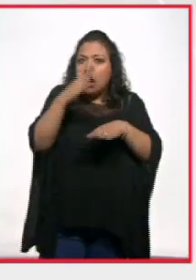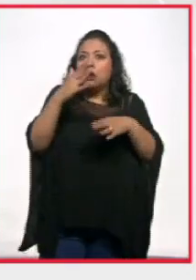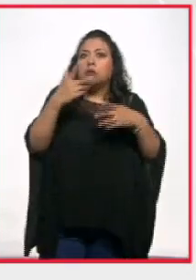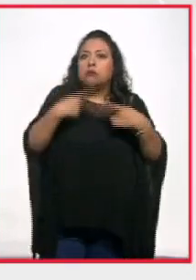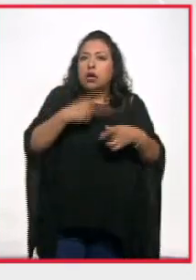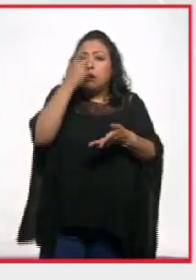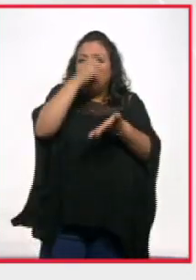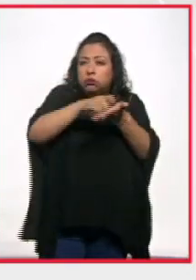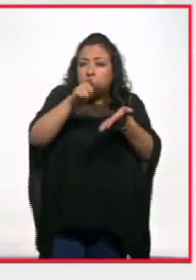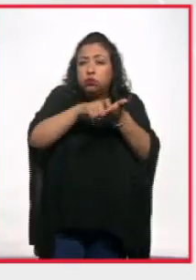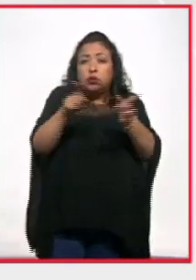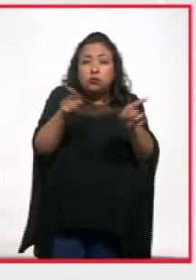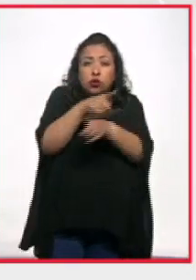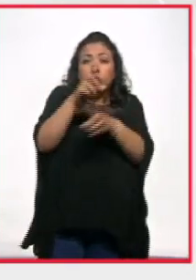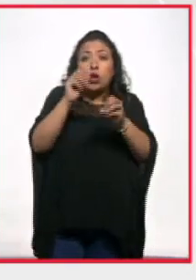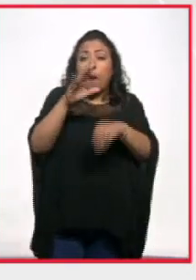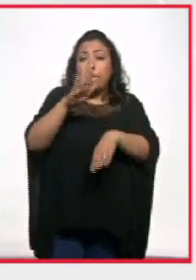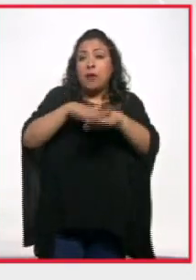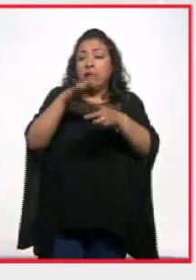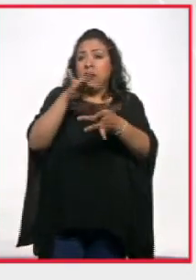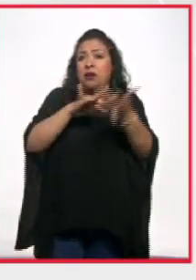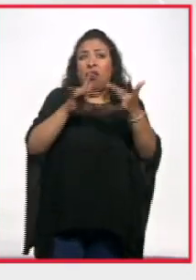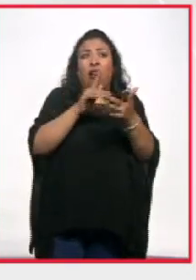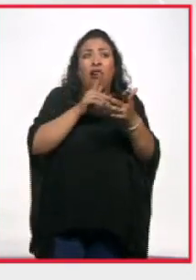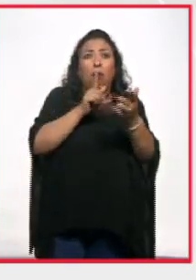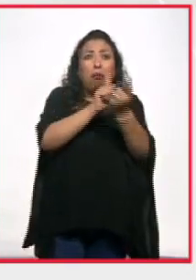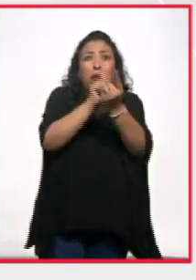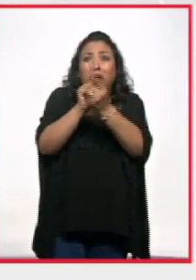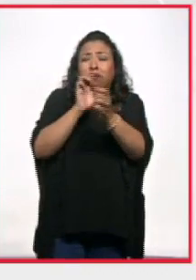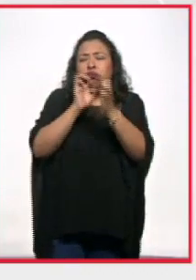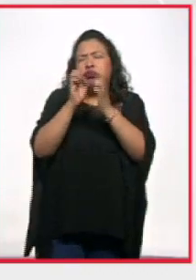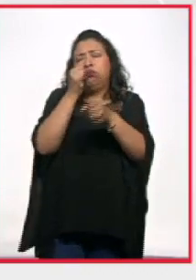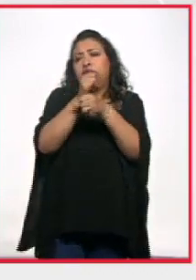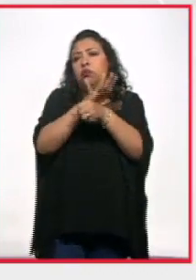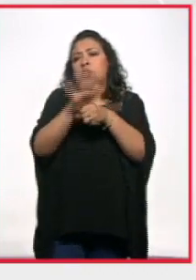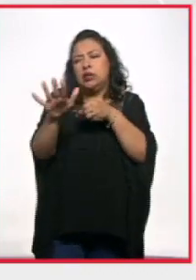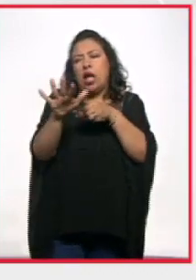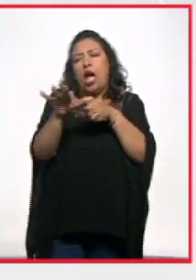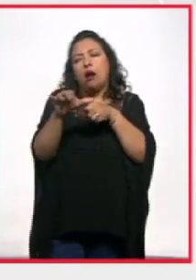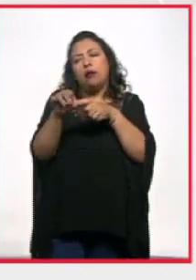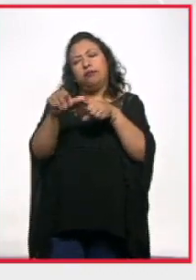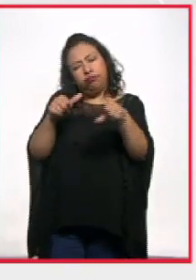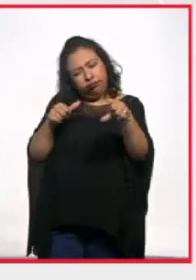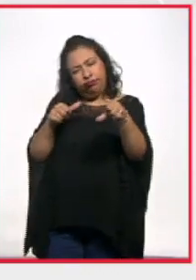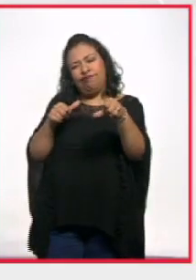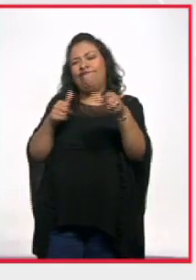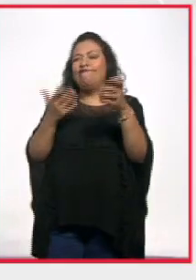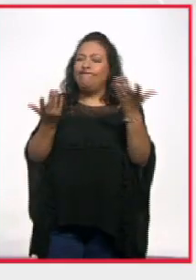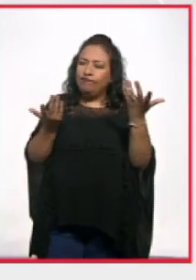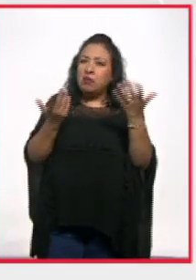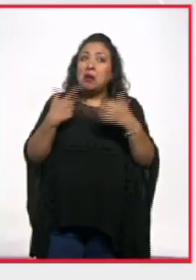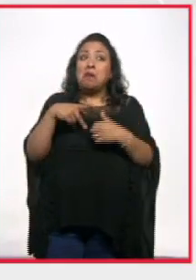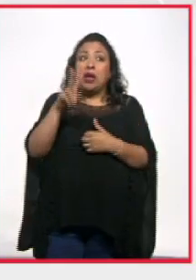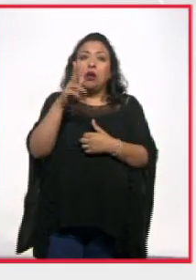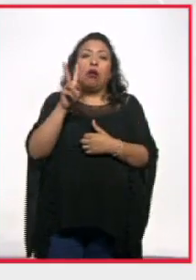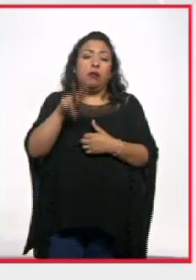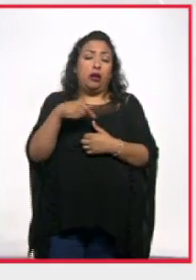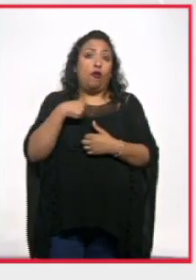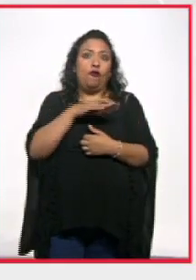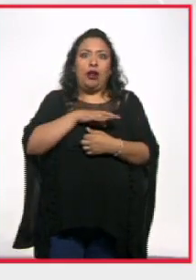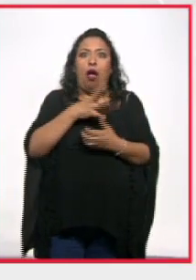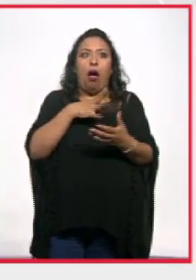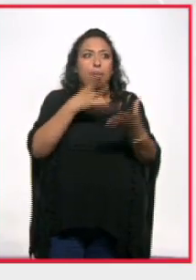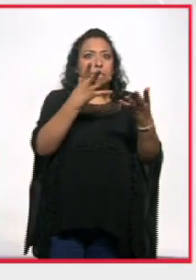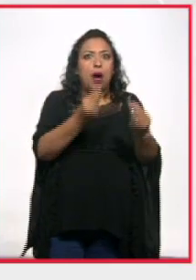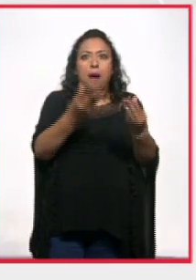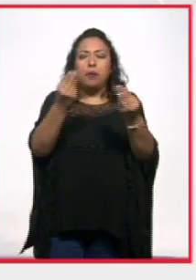compositores y cada vez hay más discos también. Entonces, voy un poco retrasada en eso, pero bueno, estoy feliz de que sea así,